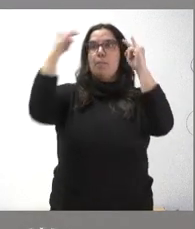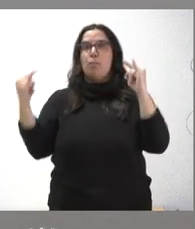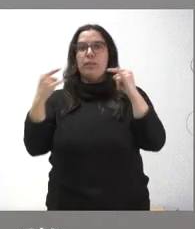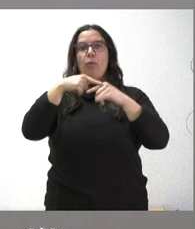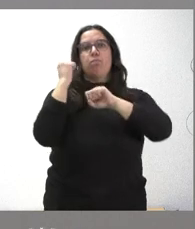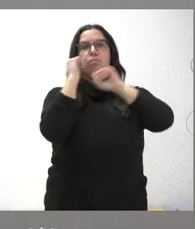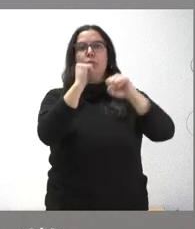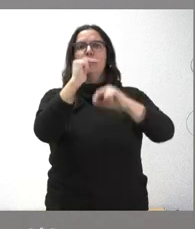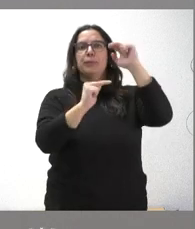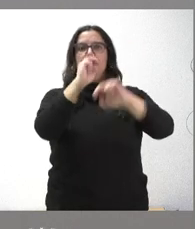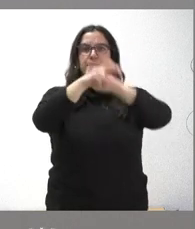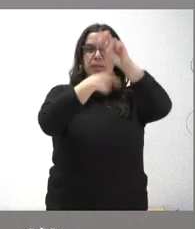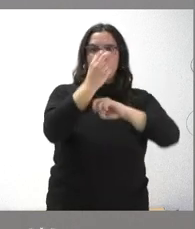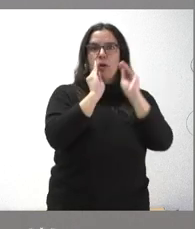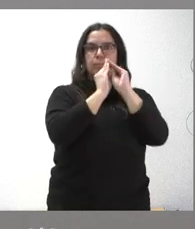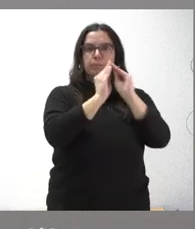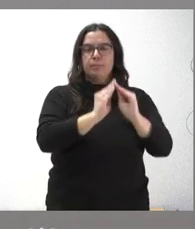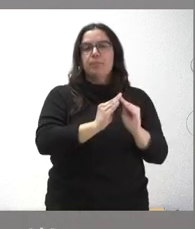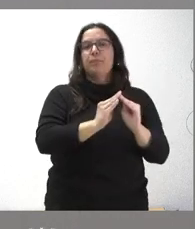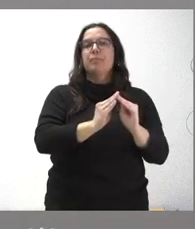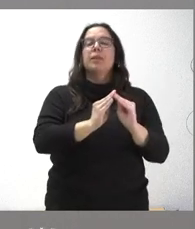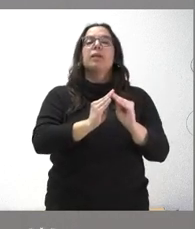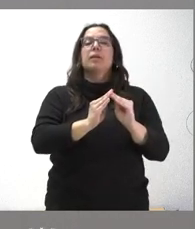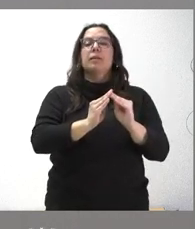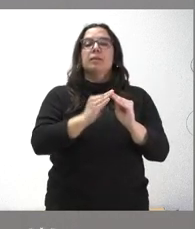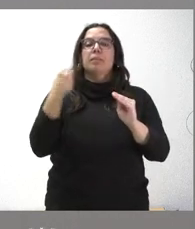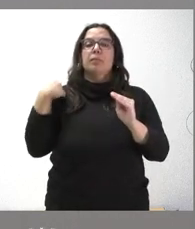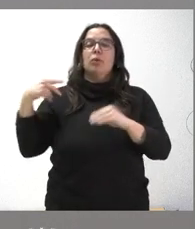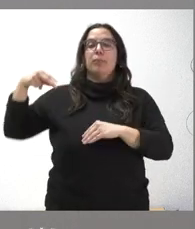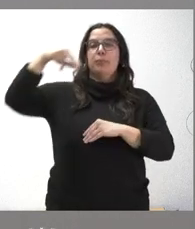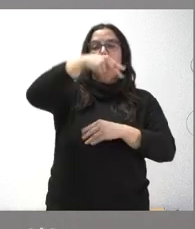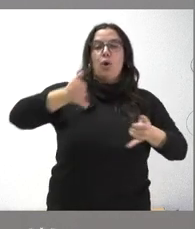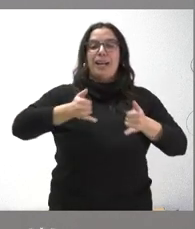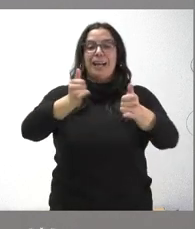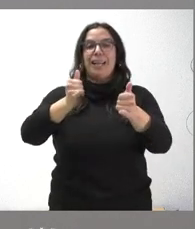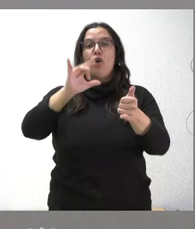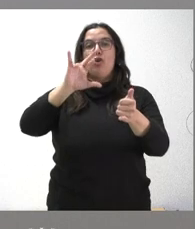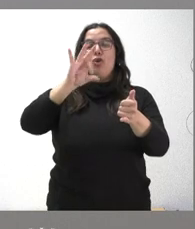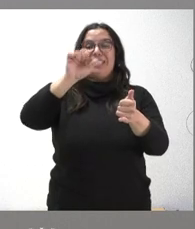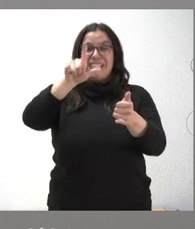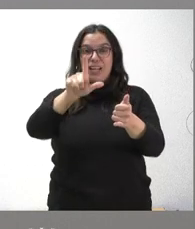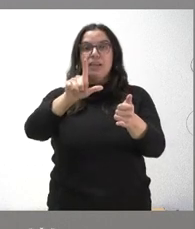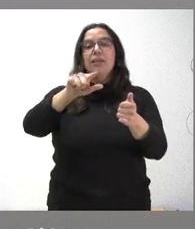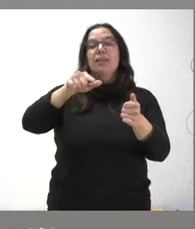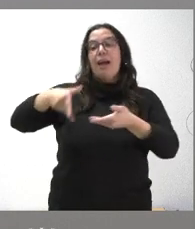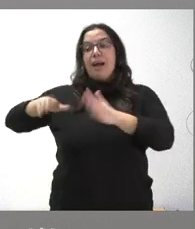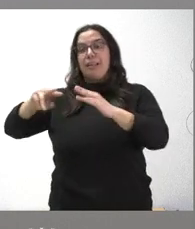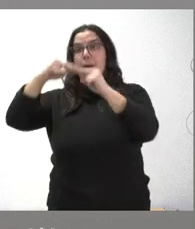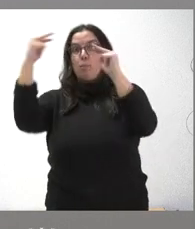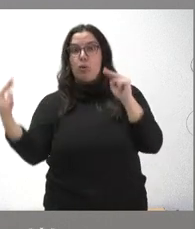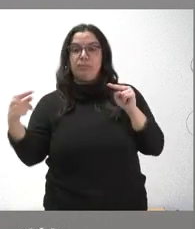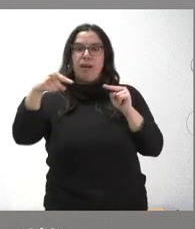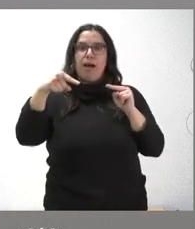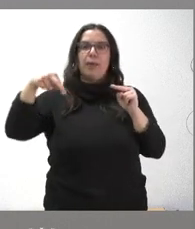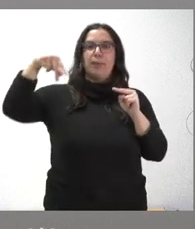trata de financiar la restauración del muro de contención entre la pasarela peatonal que cruza el río sil y el puente de la carretera en